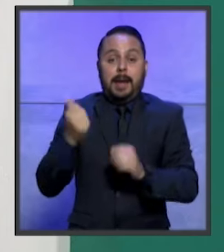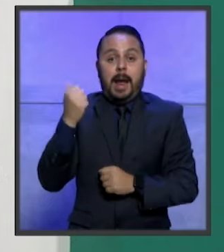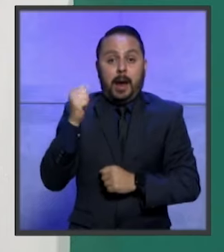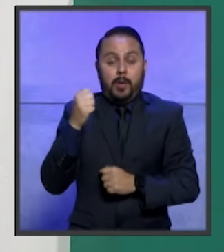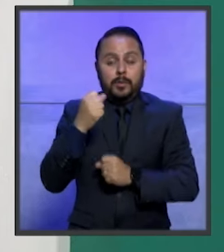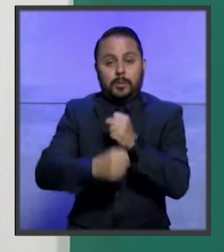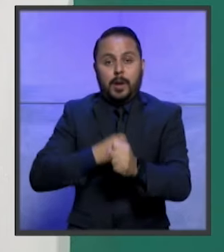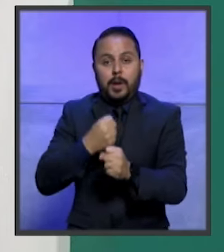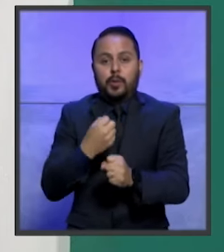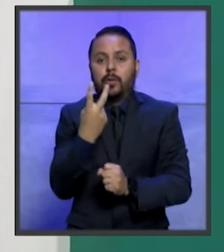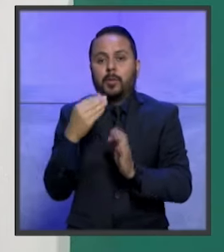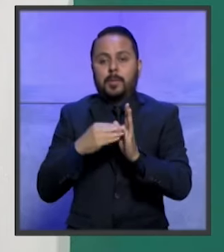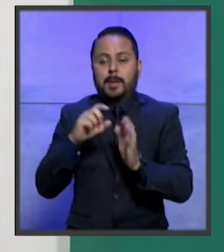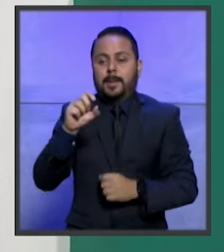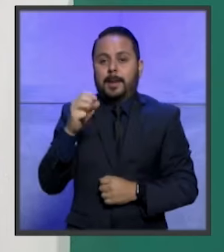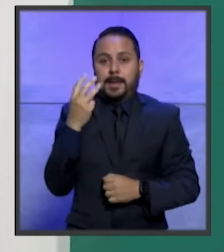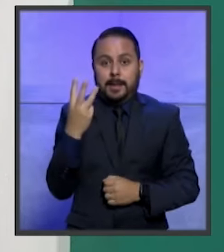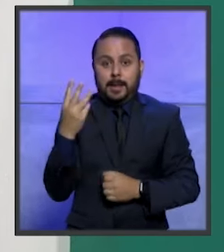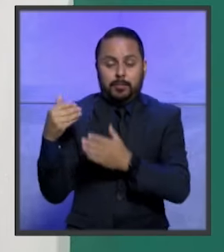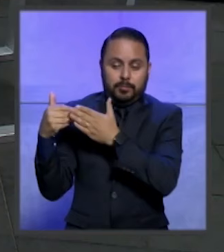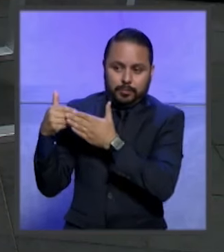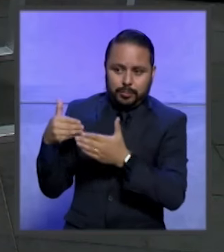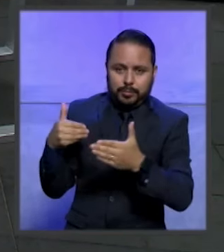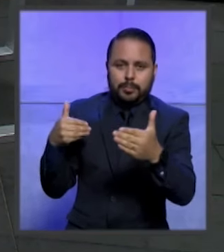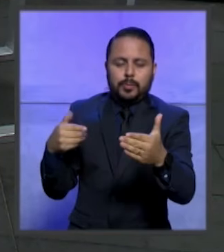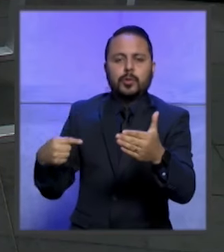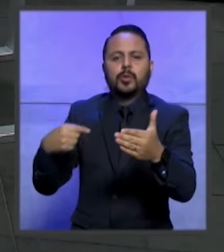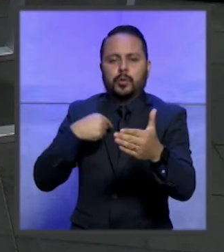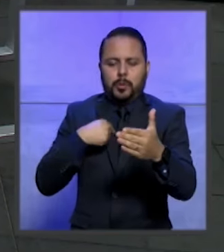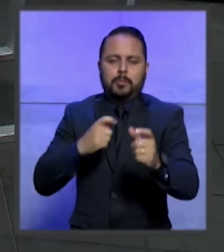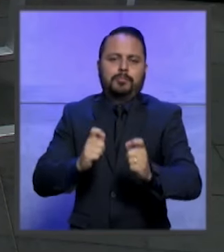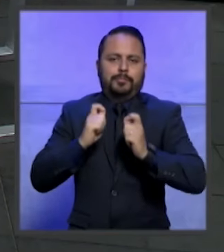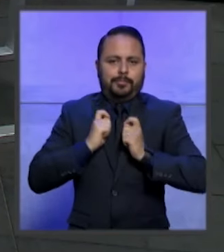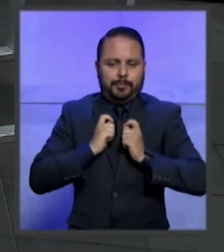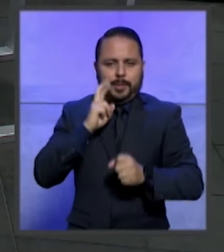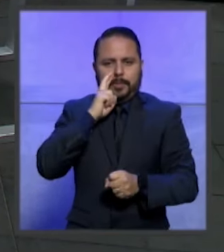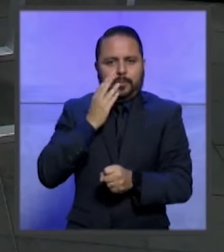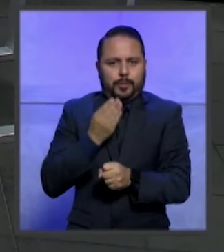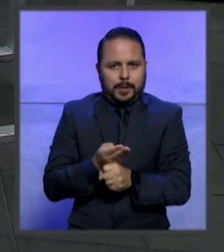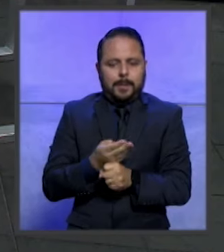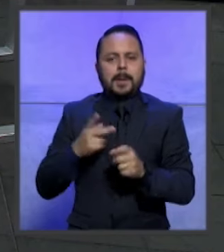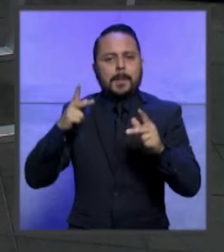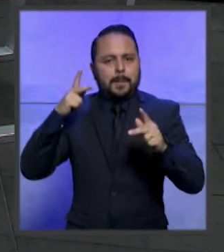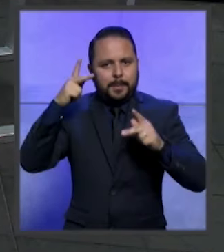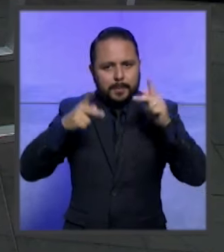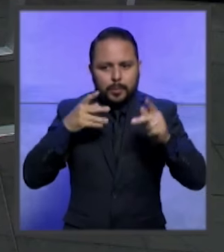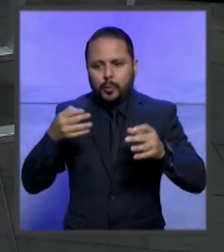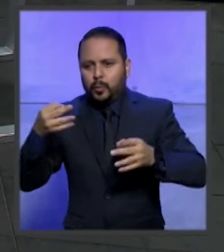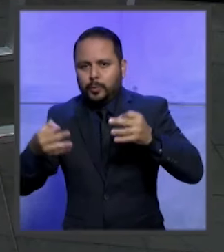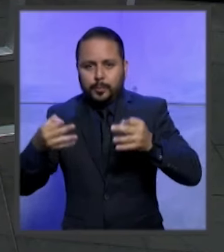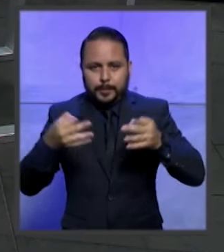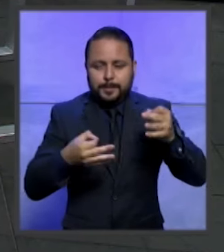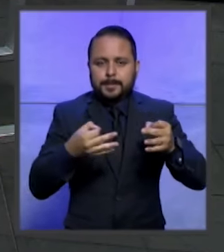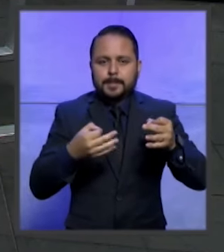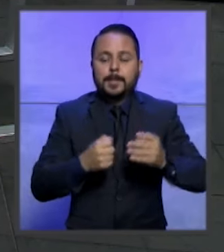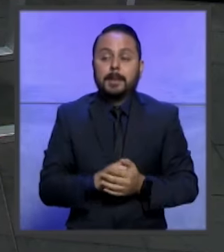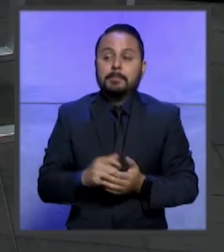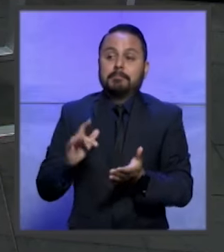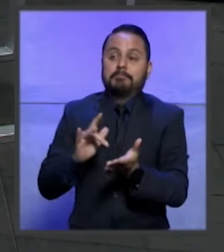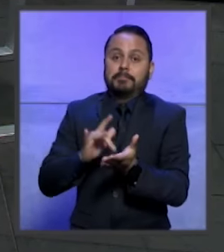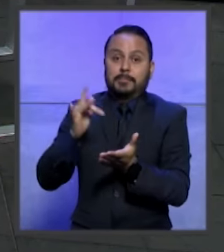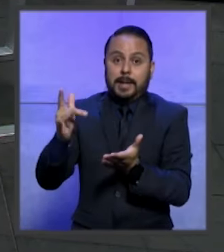del año de 2023 ocupo este encargo de visitador judicial Bueno